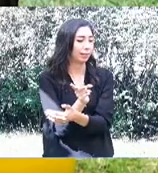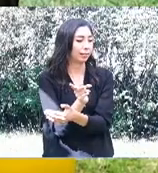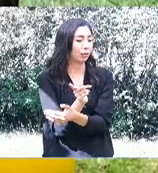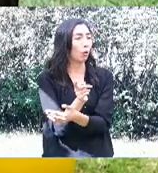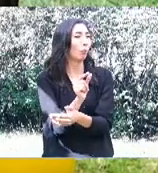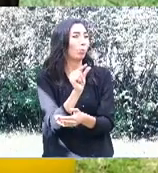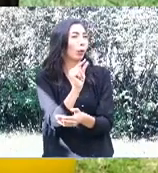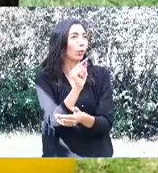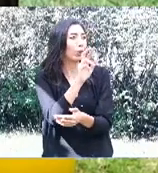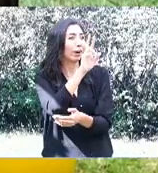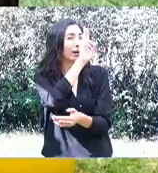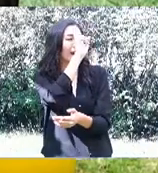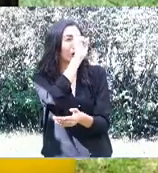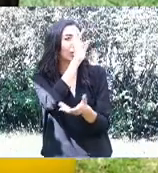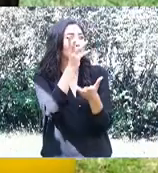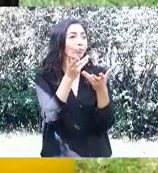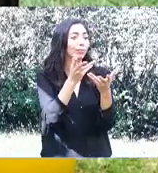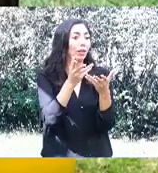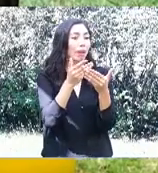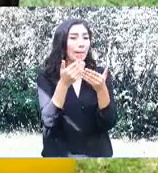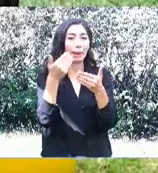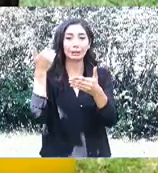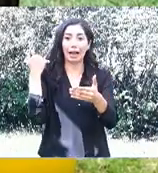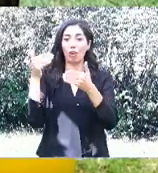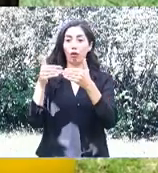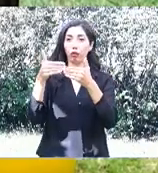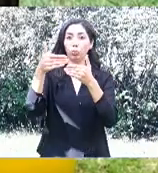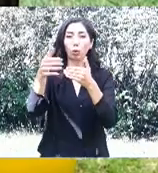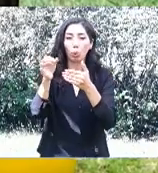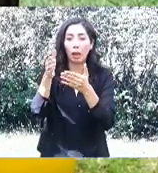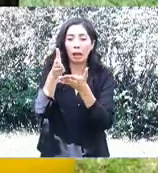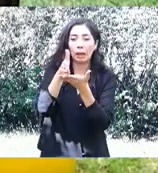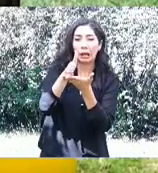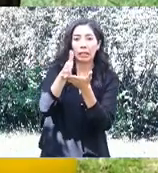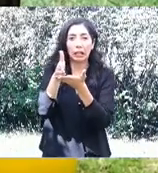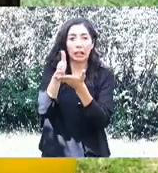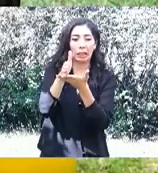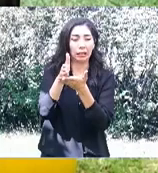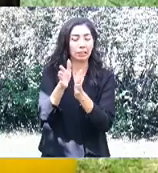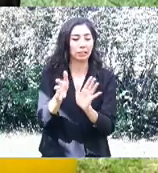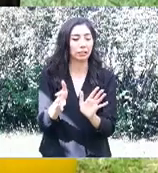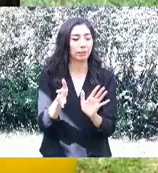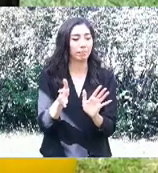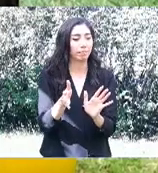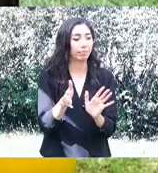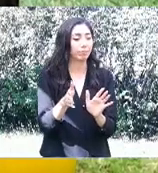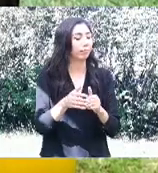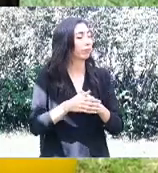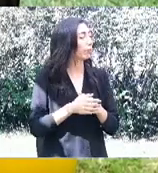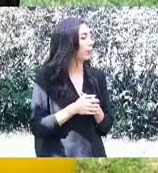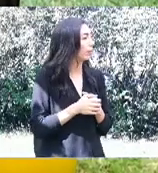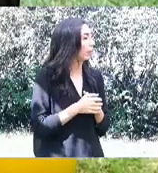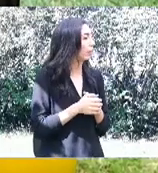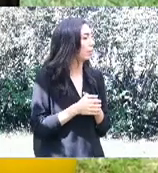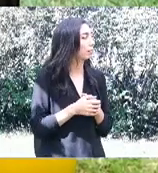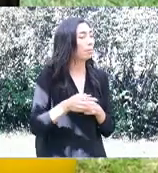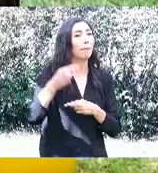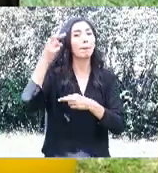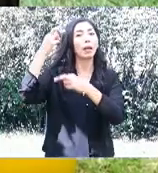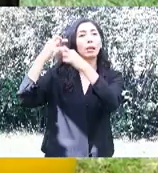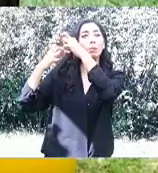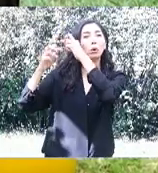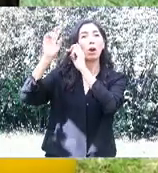extraño como un limbo Por así decirlo entre el pasado y el futuro eh Y y como el lente que nos ofrece el patrimonio